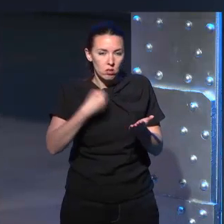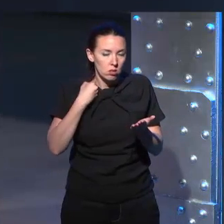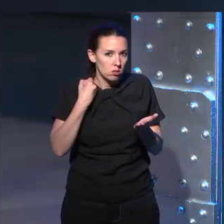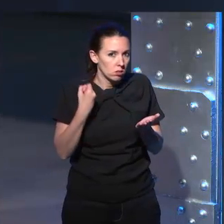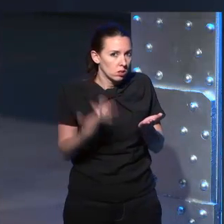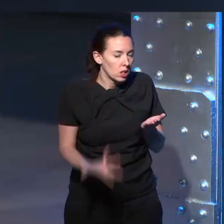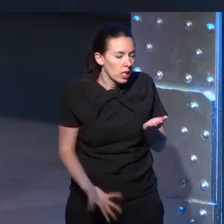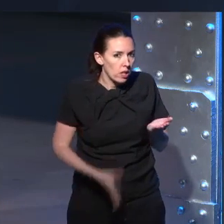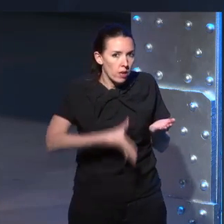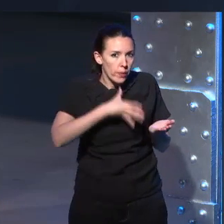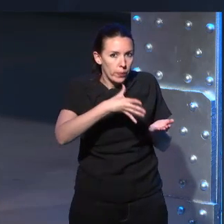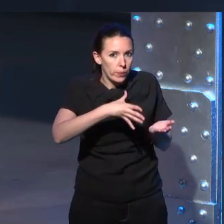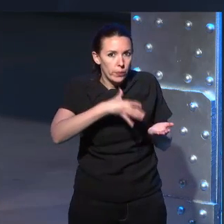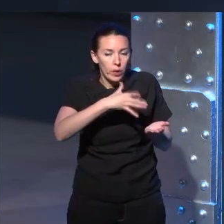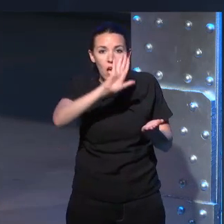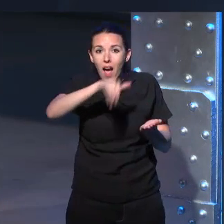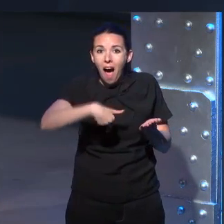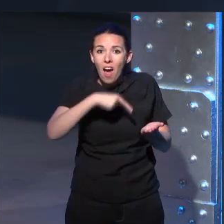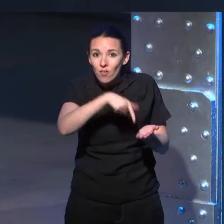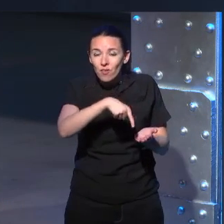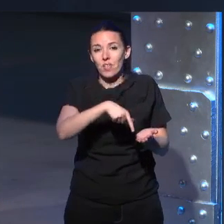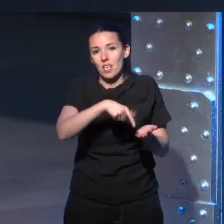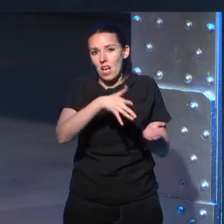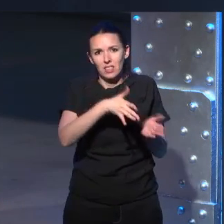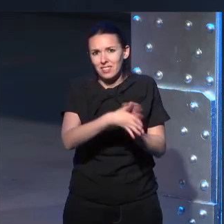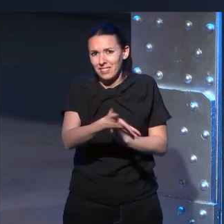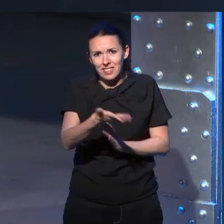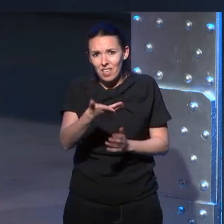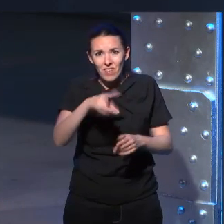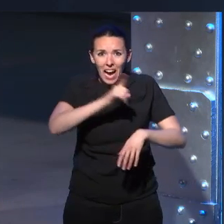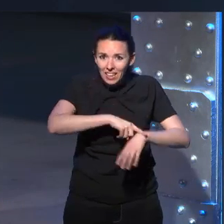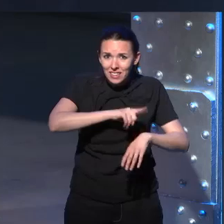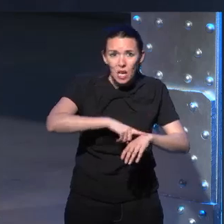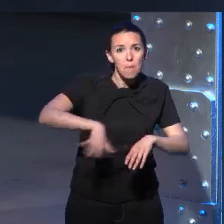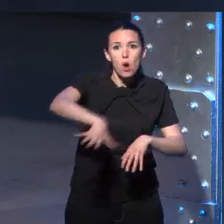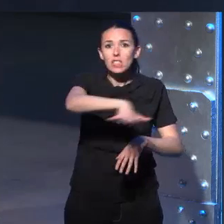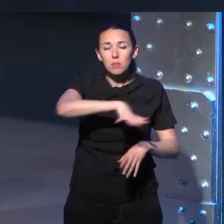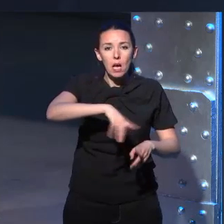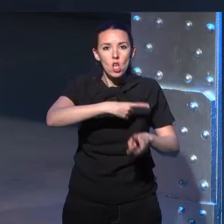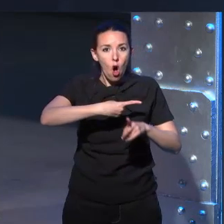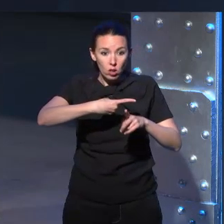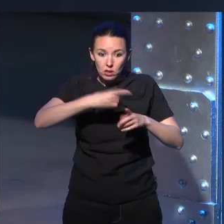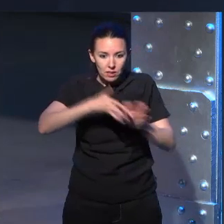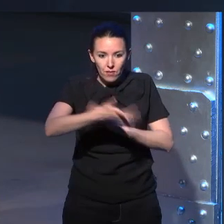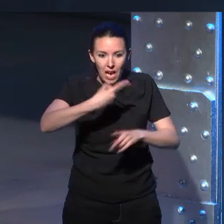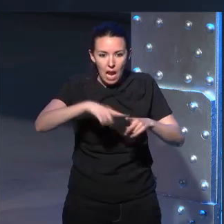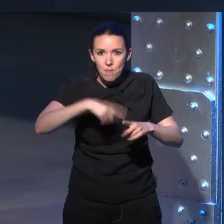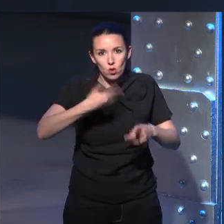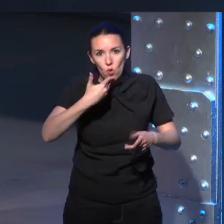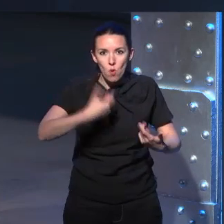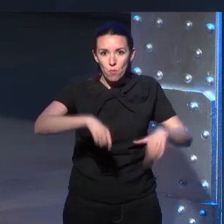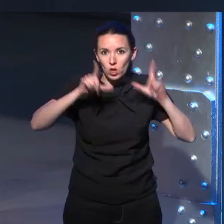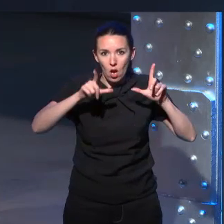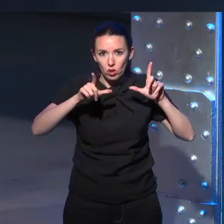tan apabullante que se convierte en otro de los elementos que te hacen vivir en la novela, implicándote como